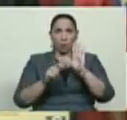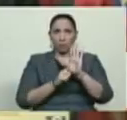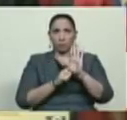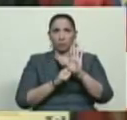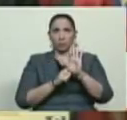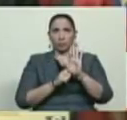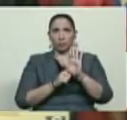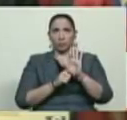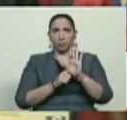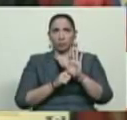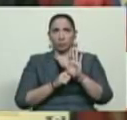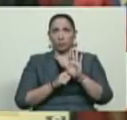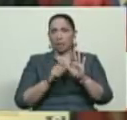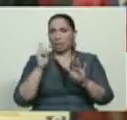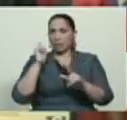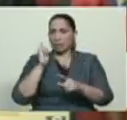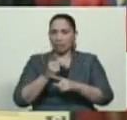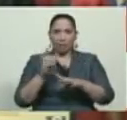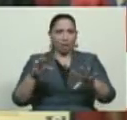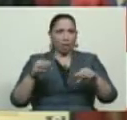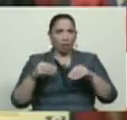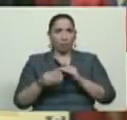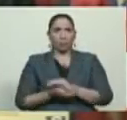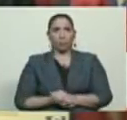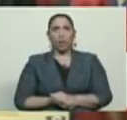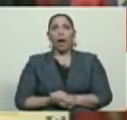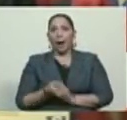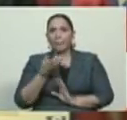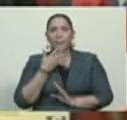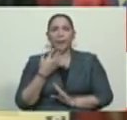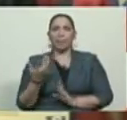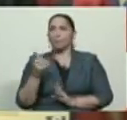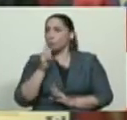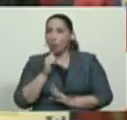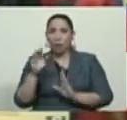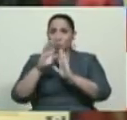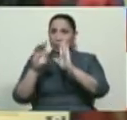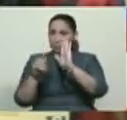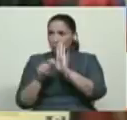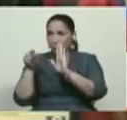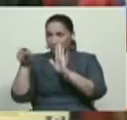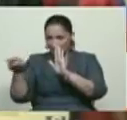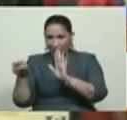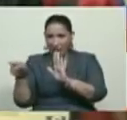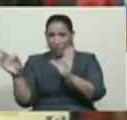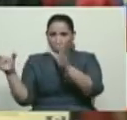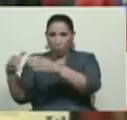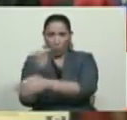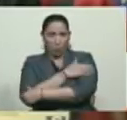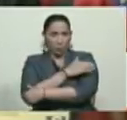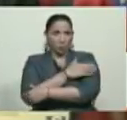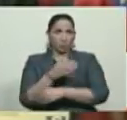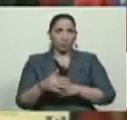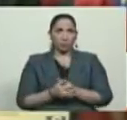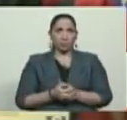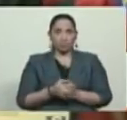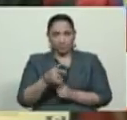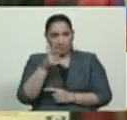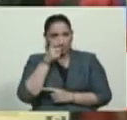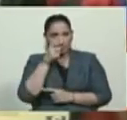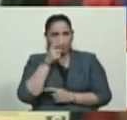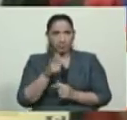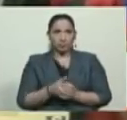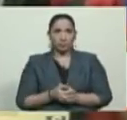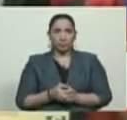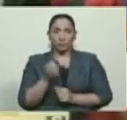de señalar algunos de los vicios de inconstitucionalidad en los cuales incurren. Se observa que